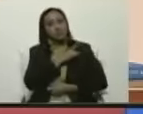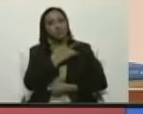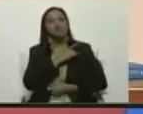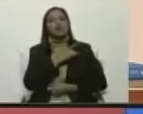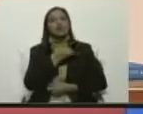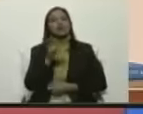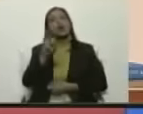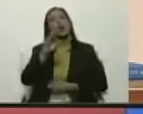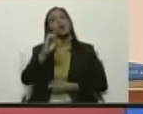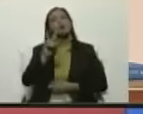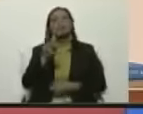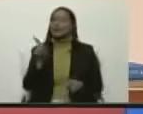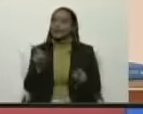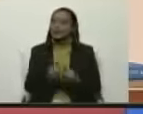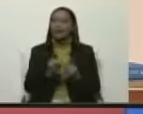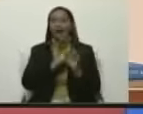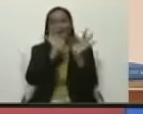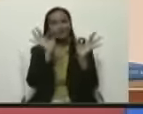de la UCB.